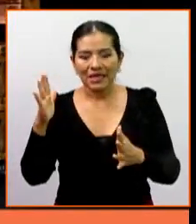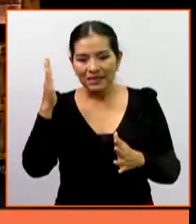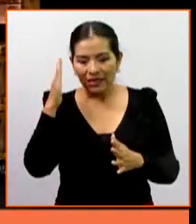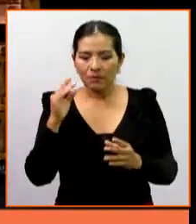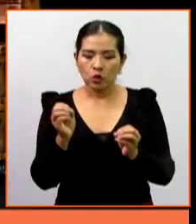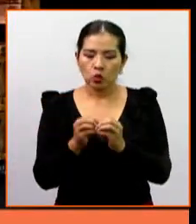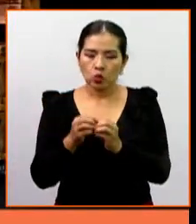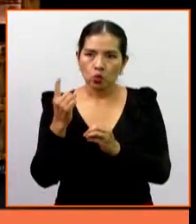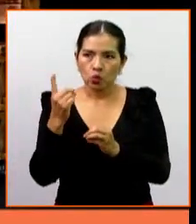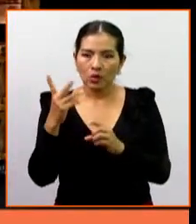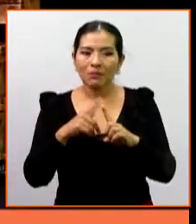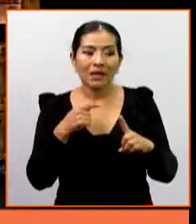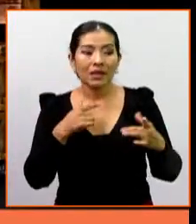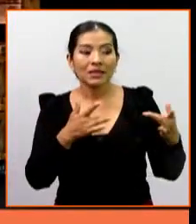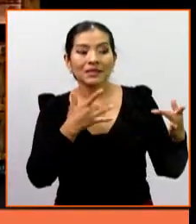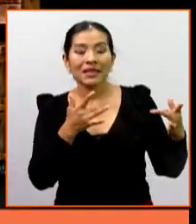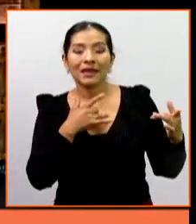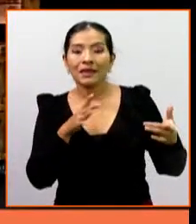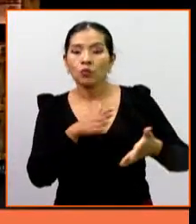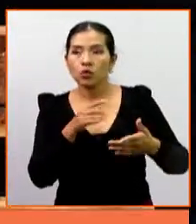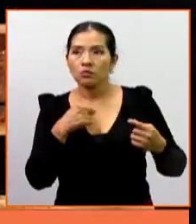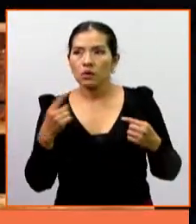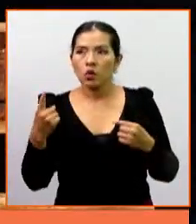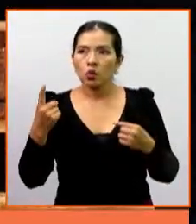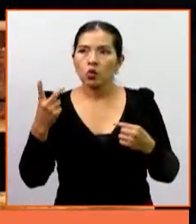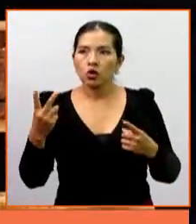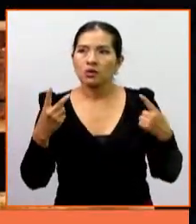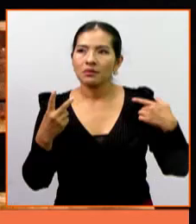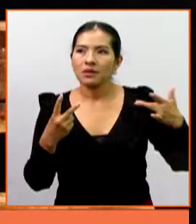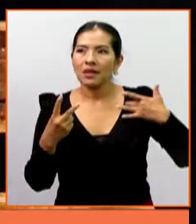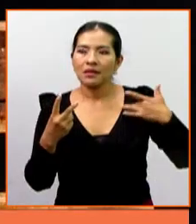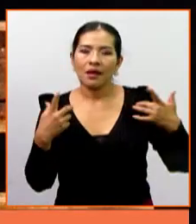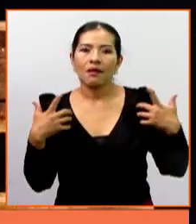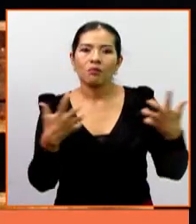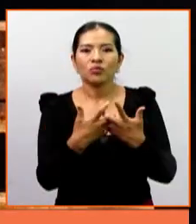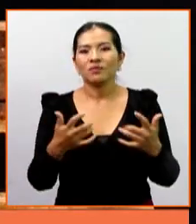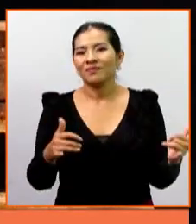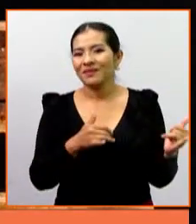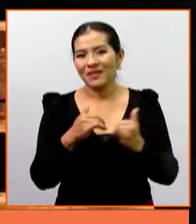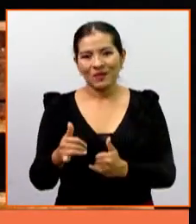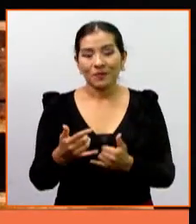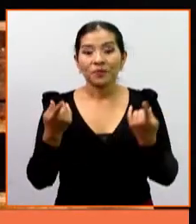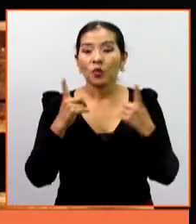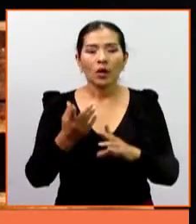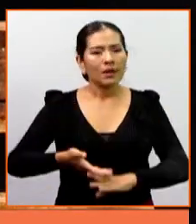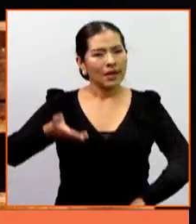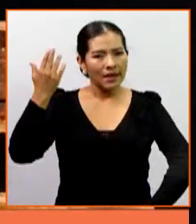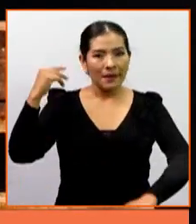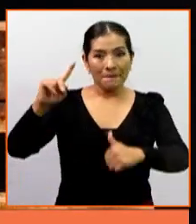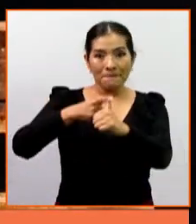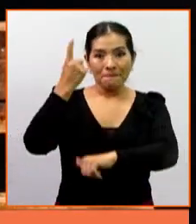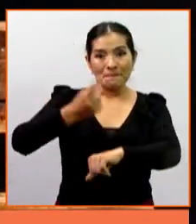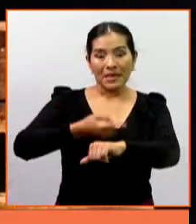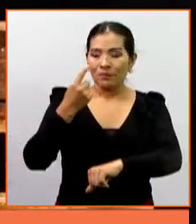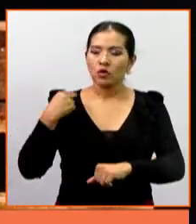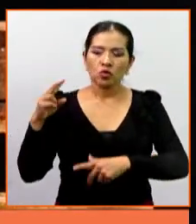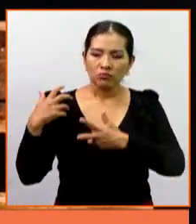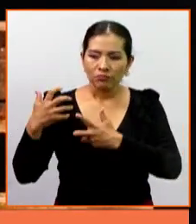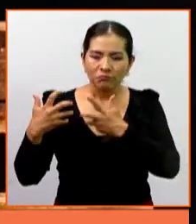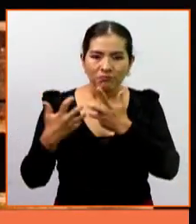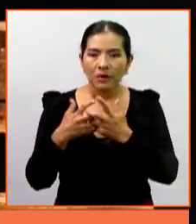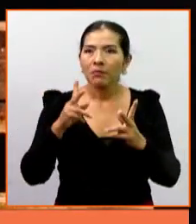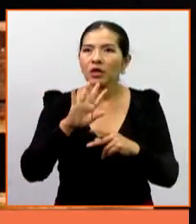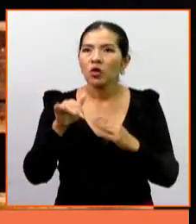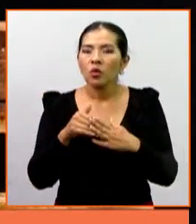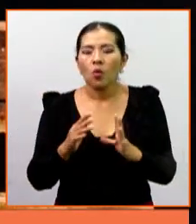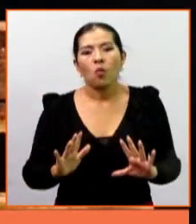que nosotros estamos tocando. Y eso es algo muy bonito, que el día de la presentación que hicimos el debut, la primera vez, la gente lo sintió tanto que